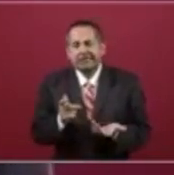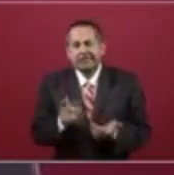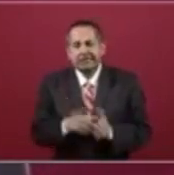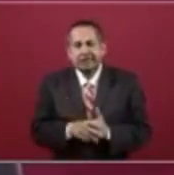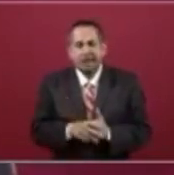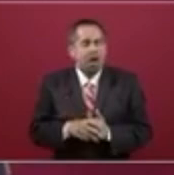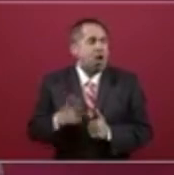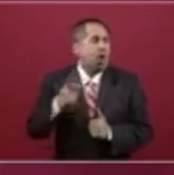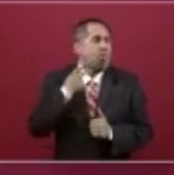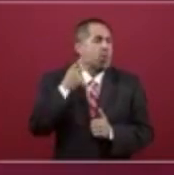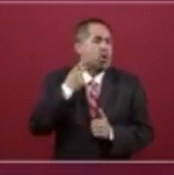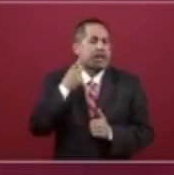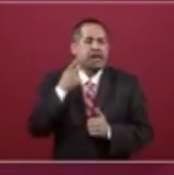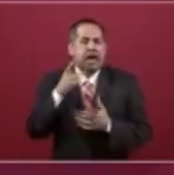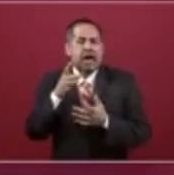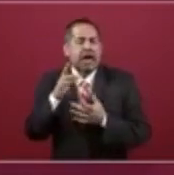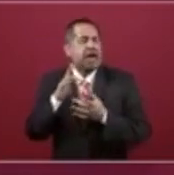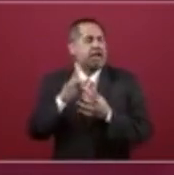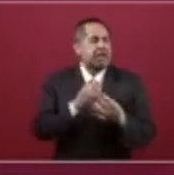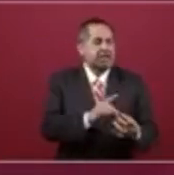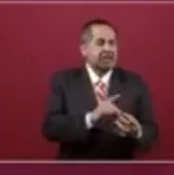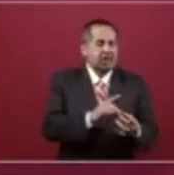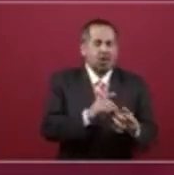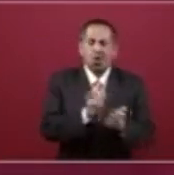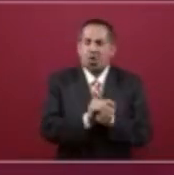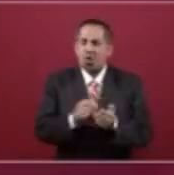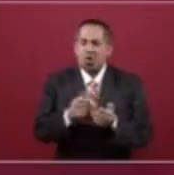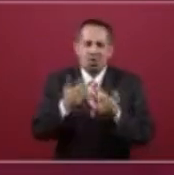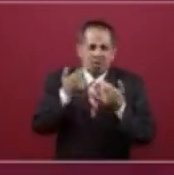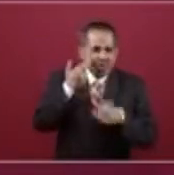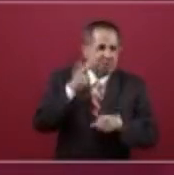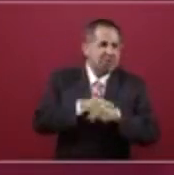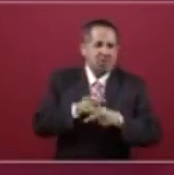la política de pillaje,